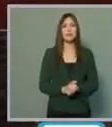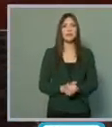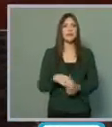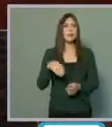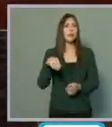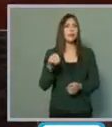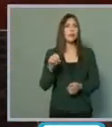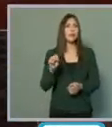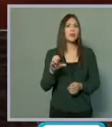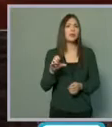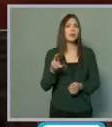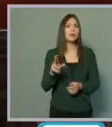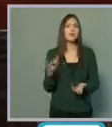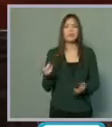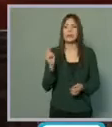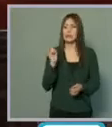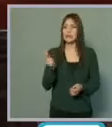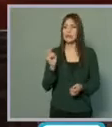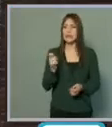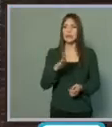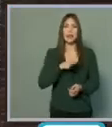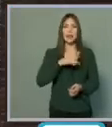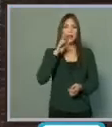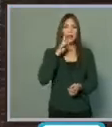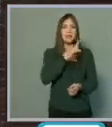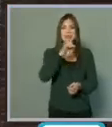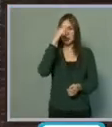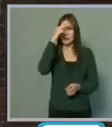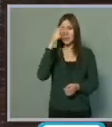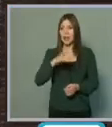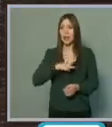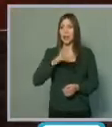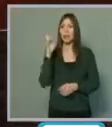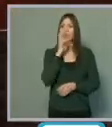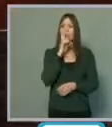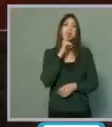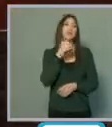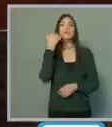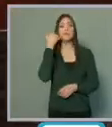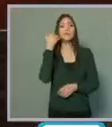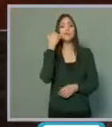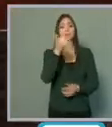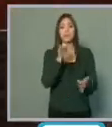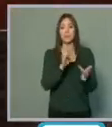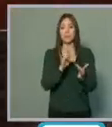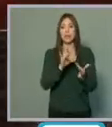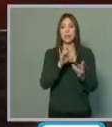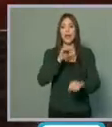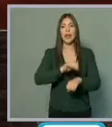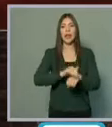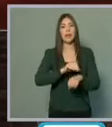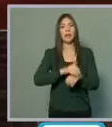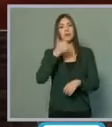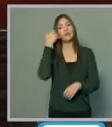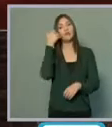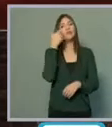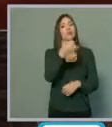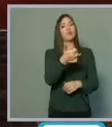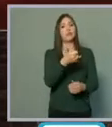los mexicanos actualmente que están en Rusia? Me hablaron mis amigos por teléfono, no sé